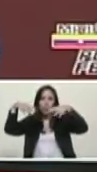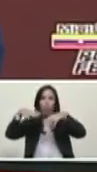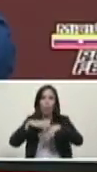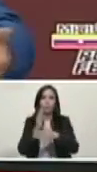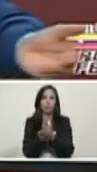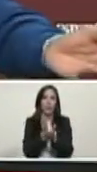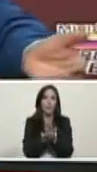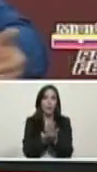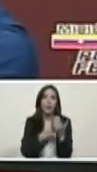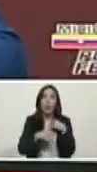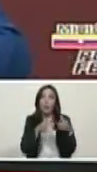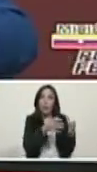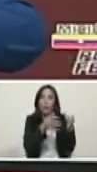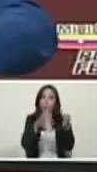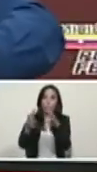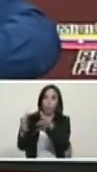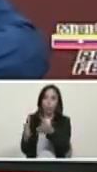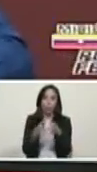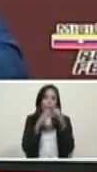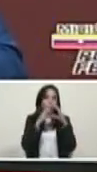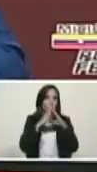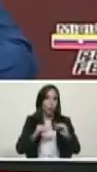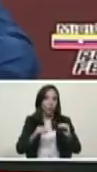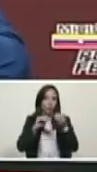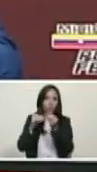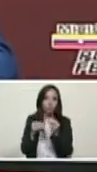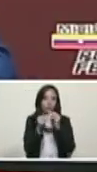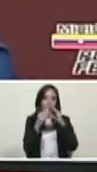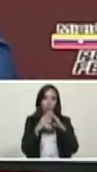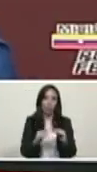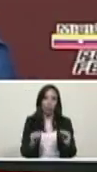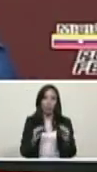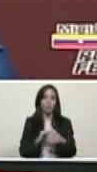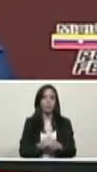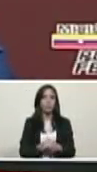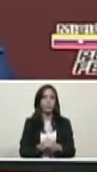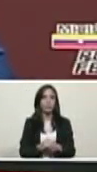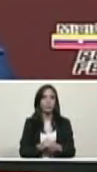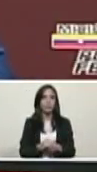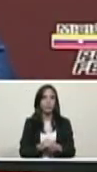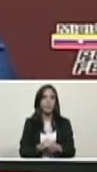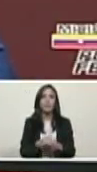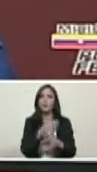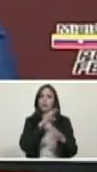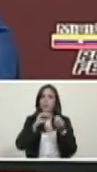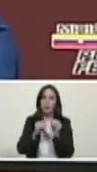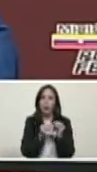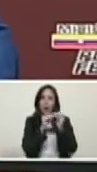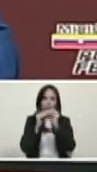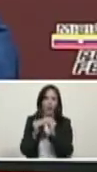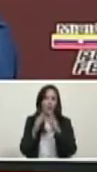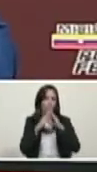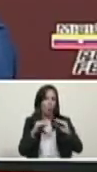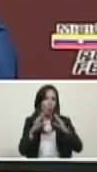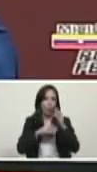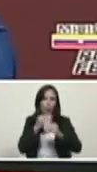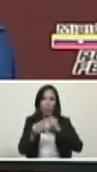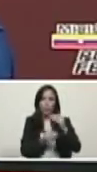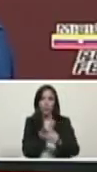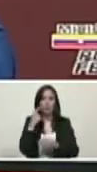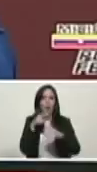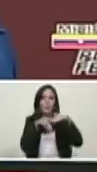todos los equipos de su instalación y si vamos a alumbrar a venezuela sus vías públicas